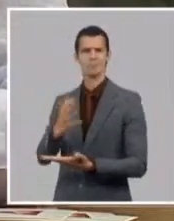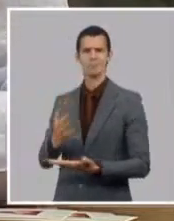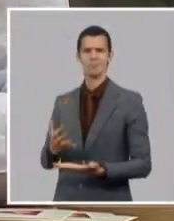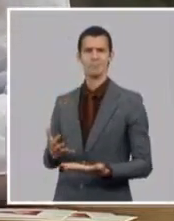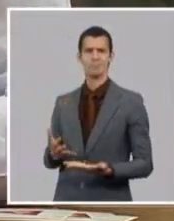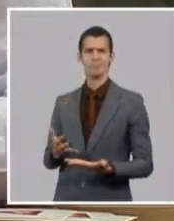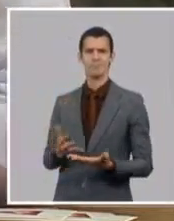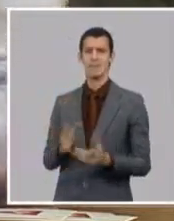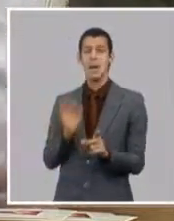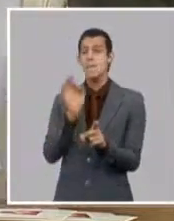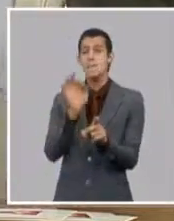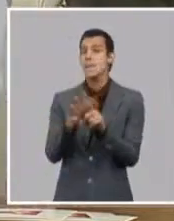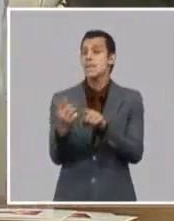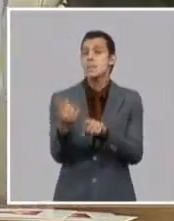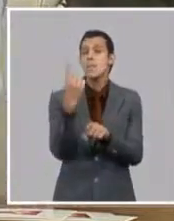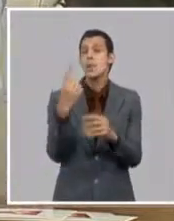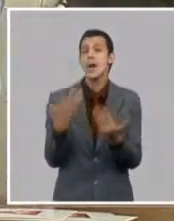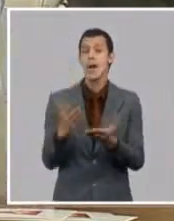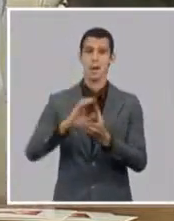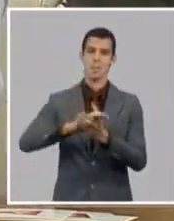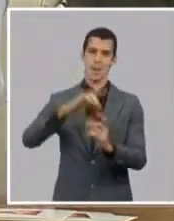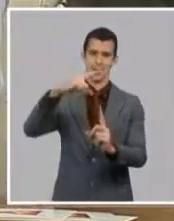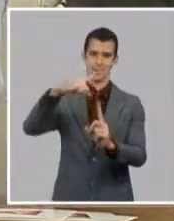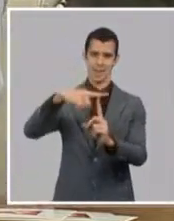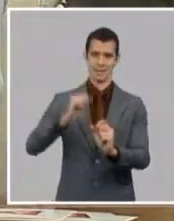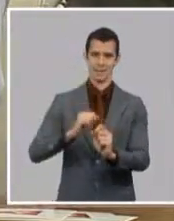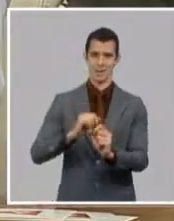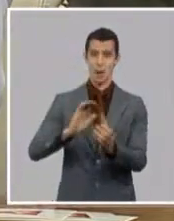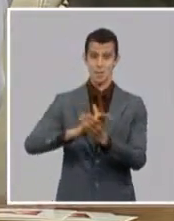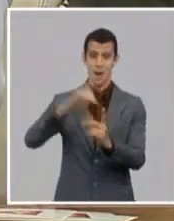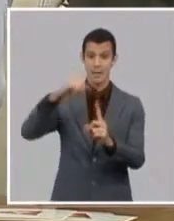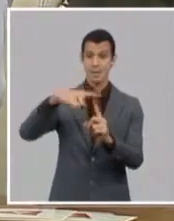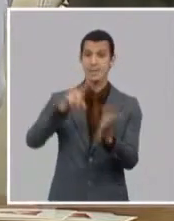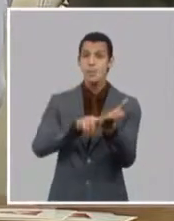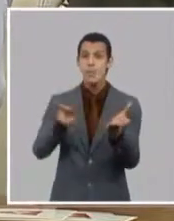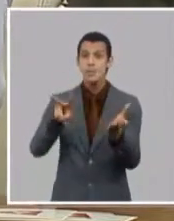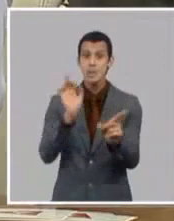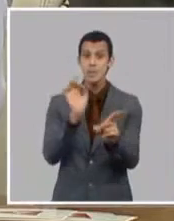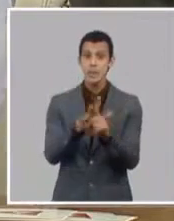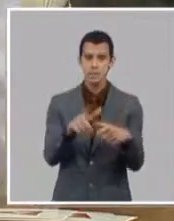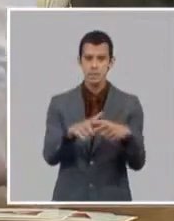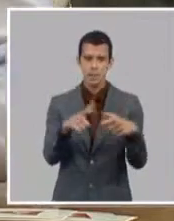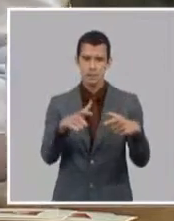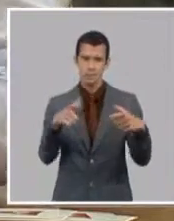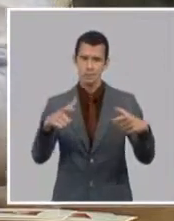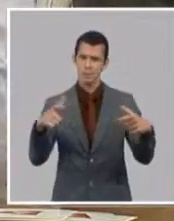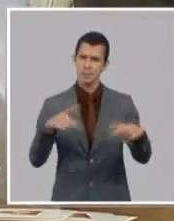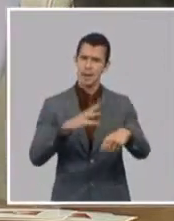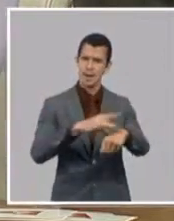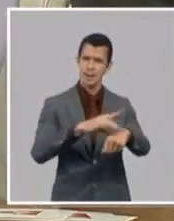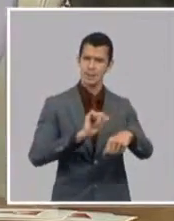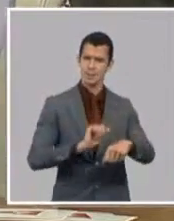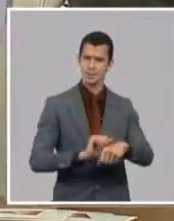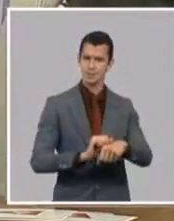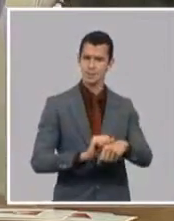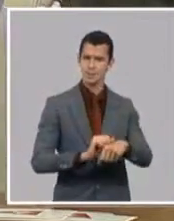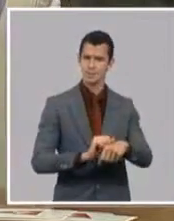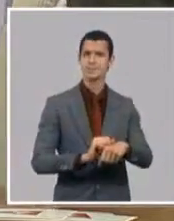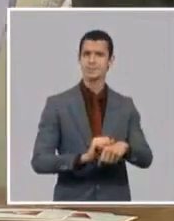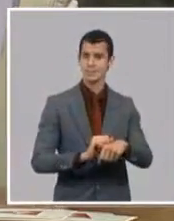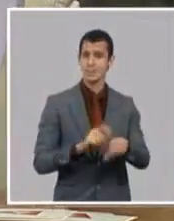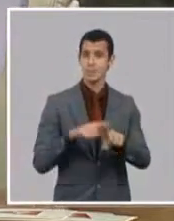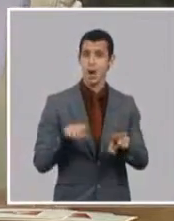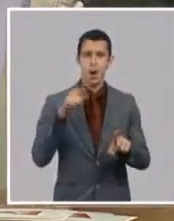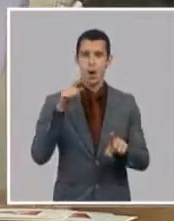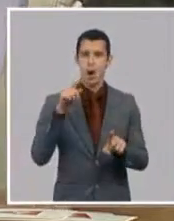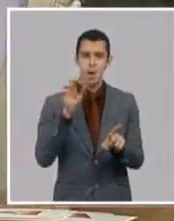Vienen los disturbios y se han olvidado del SOS a Matanzas. Se apagó el SOS a Matanzas. ¿El objetivo